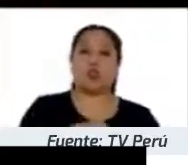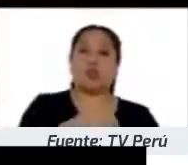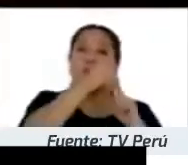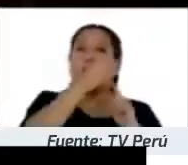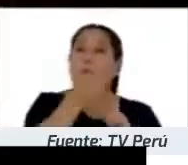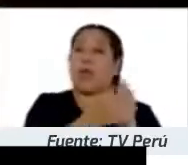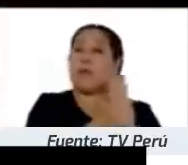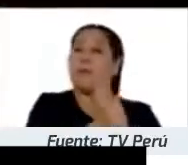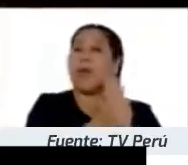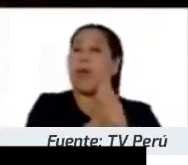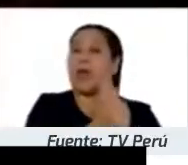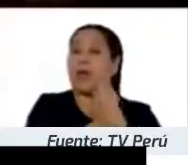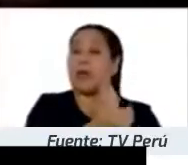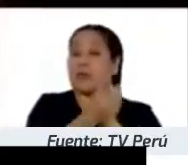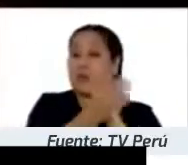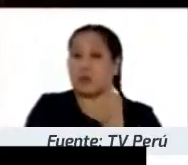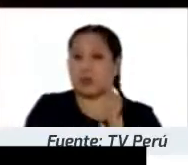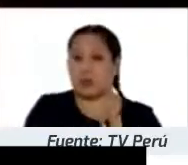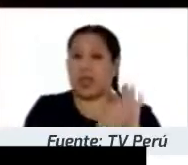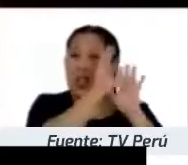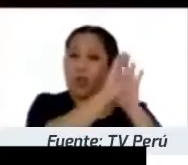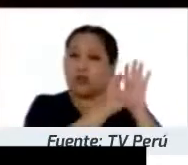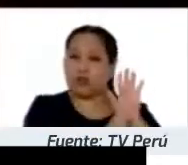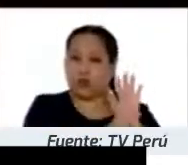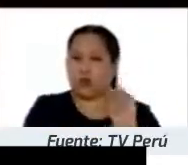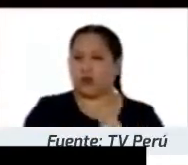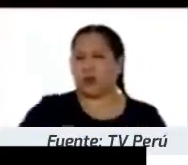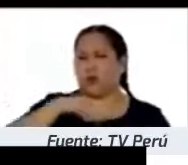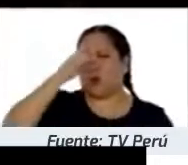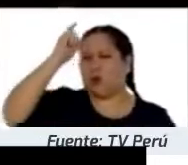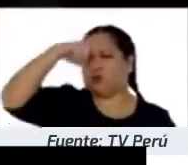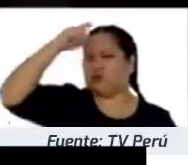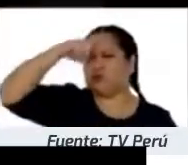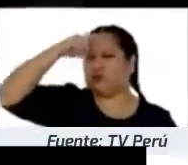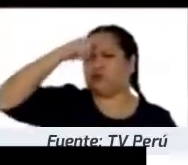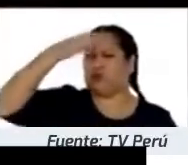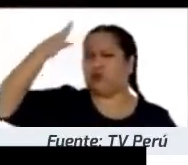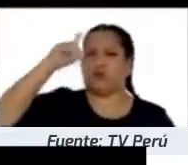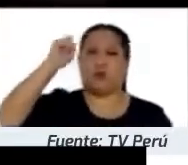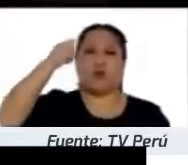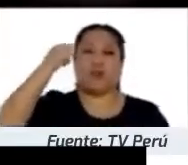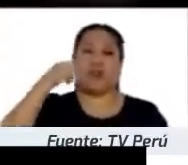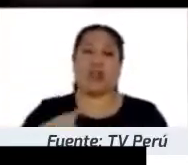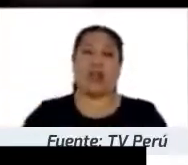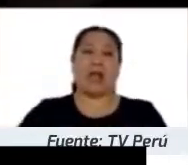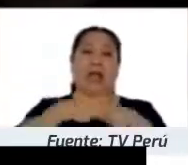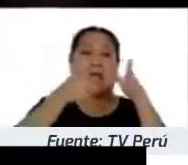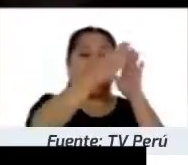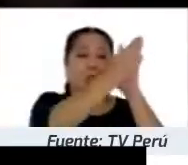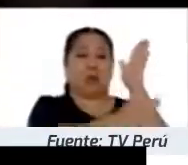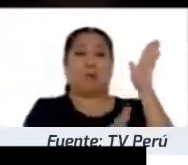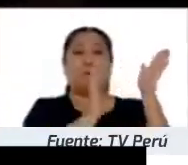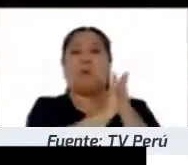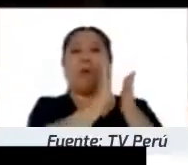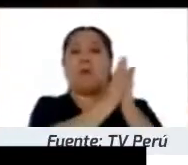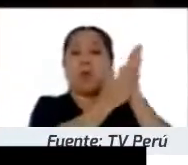constitucionalistas, los eruditos políticos, los que tienen grandes pergaminos,